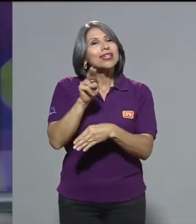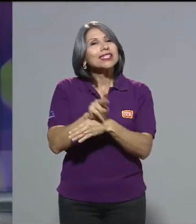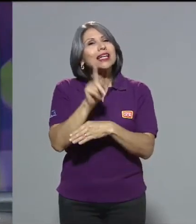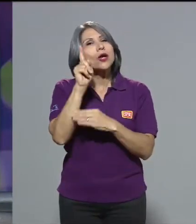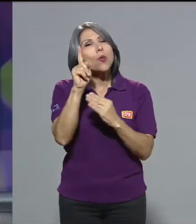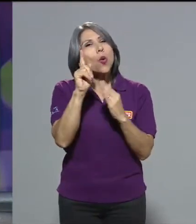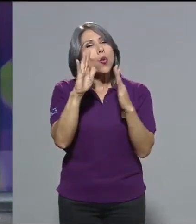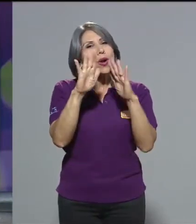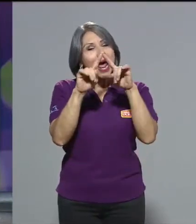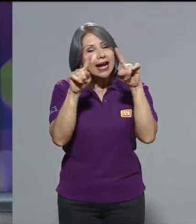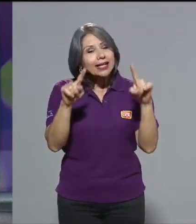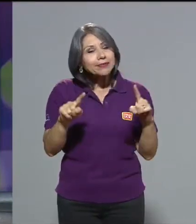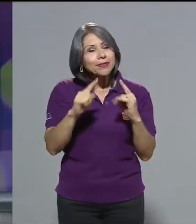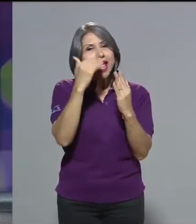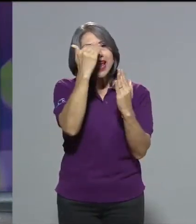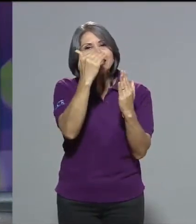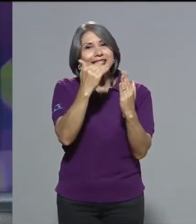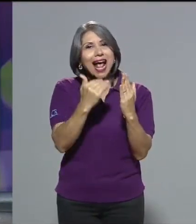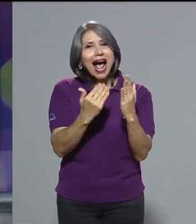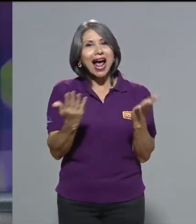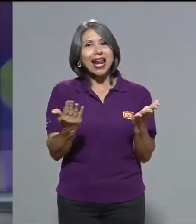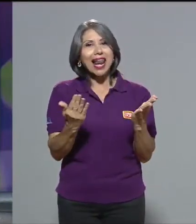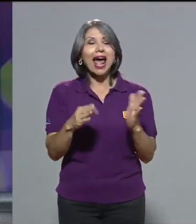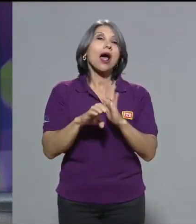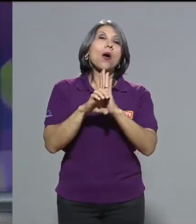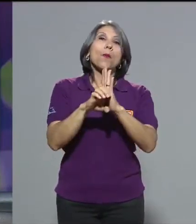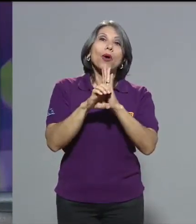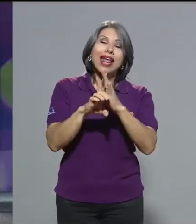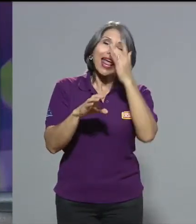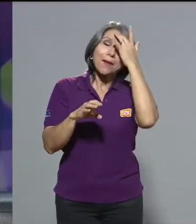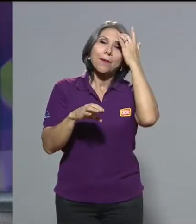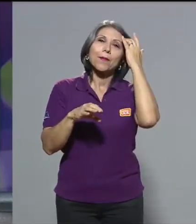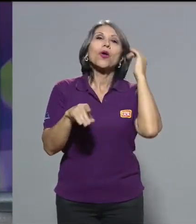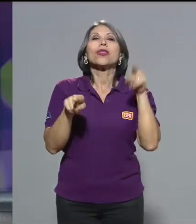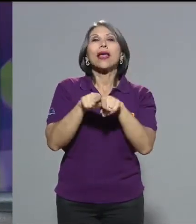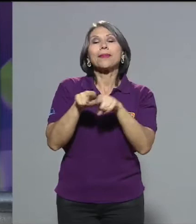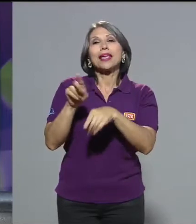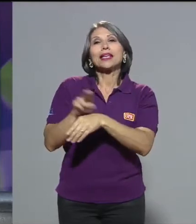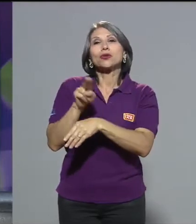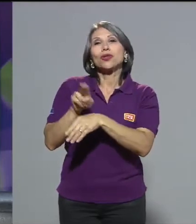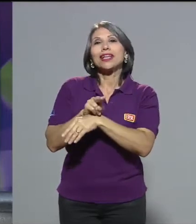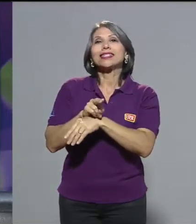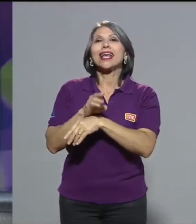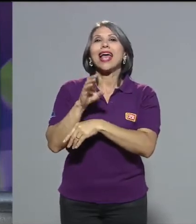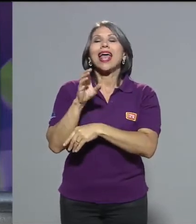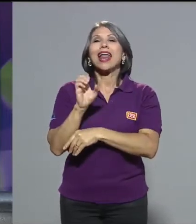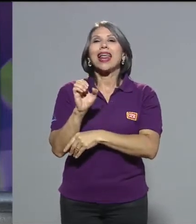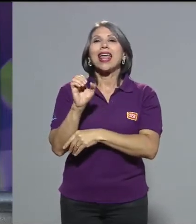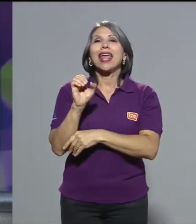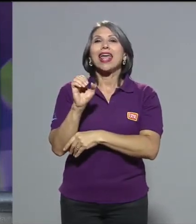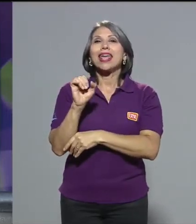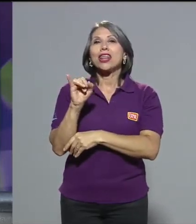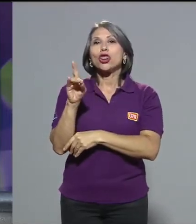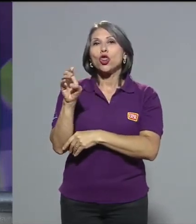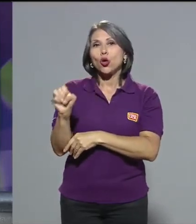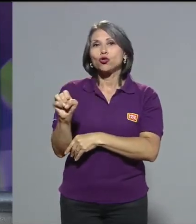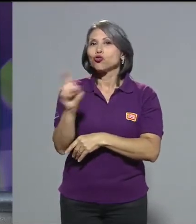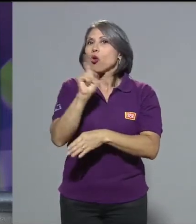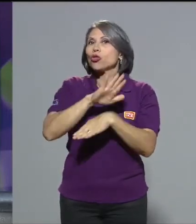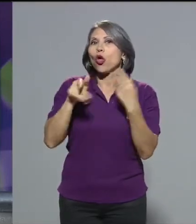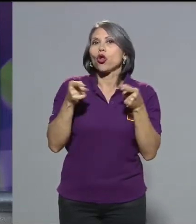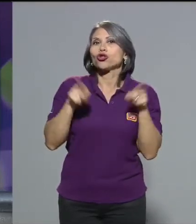utilice, por ejemplo, el EIDOS, no en todos los casos, porque también hay profesionales que aplican el EIDOS sin